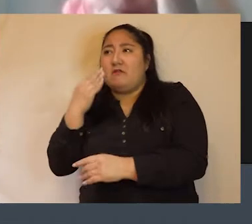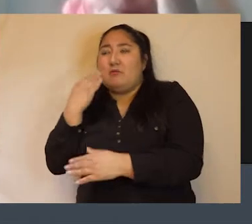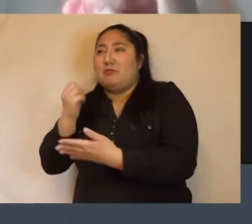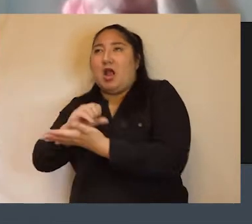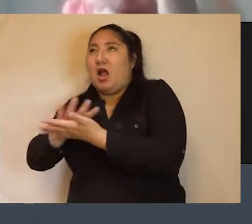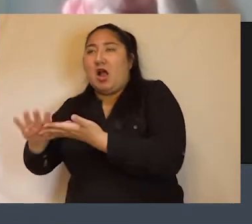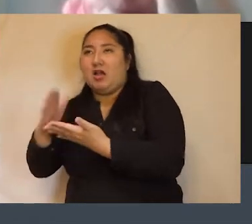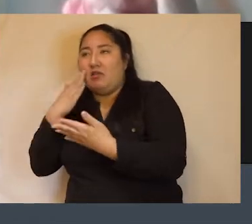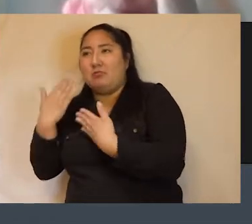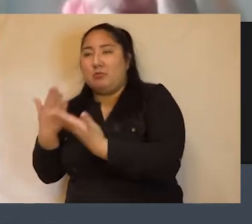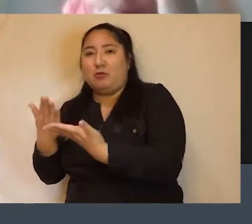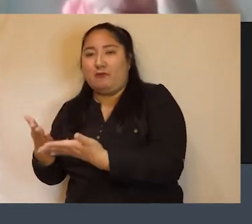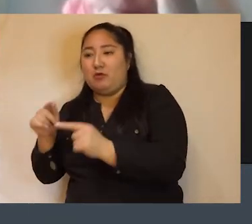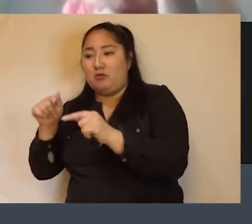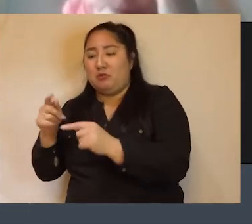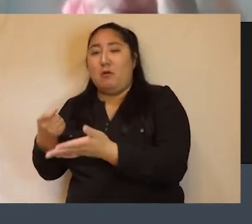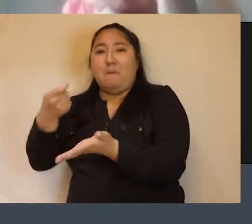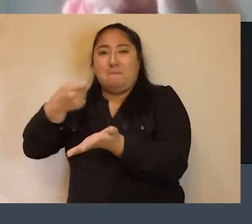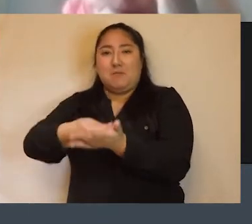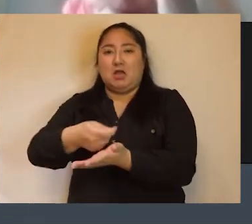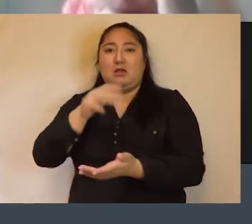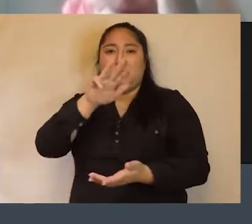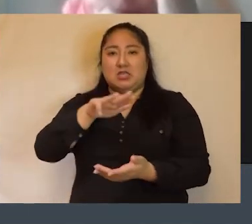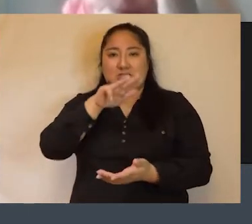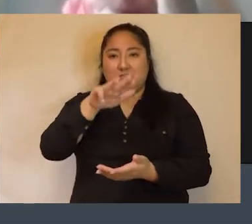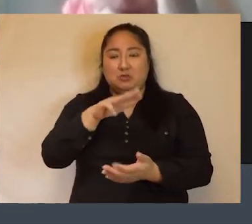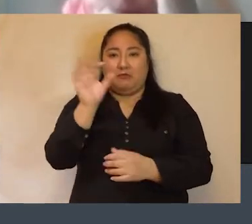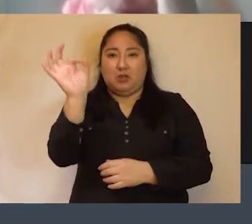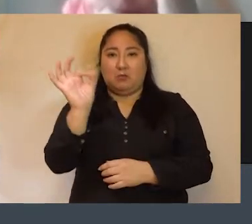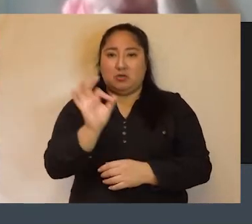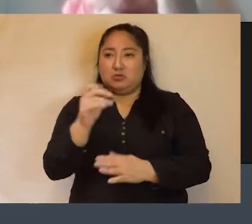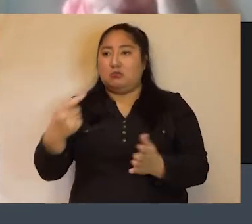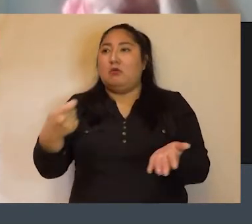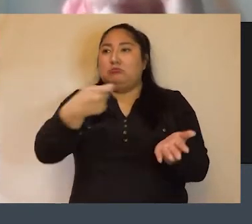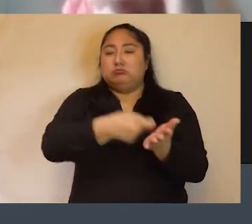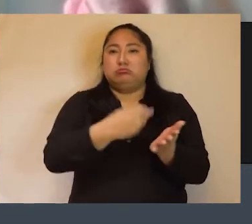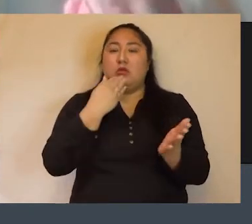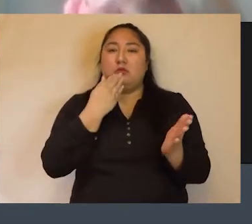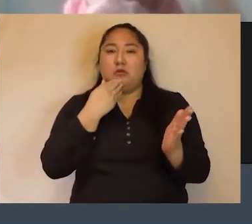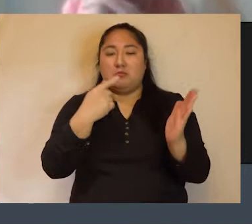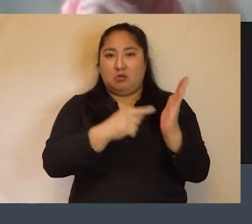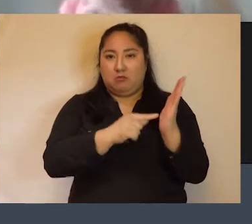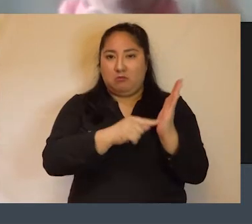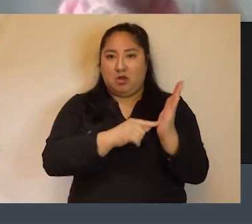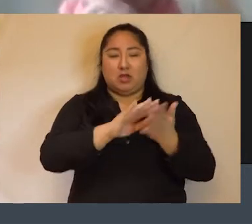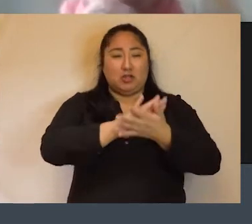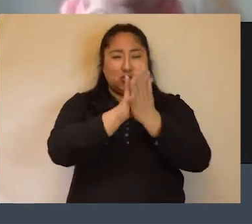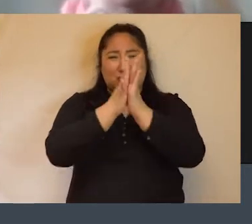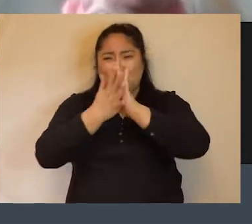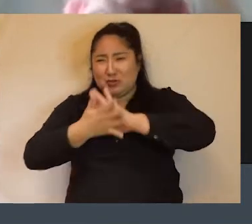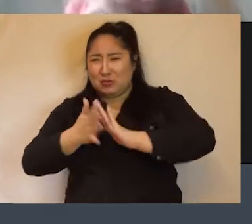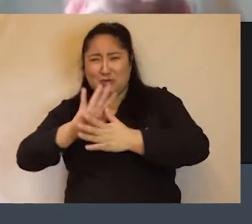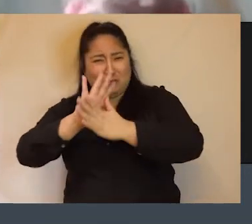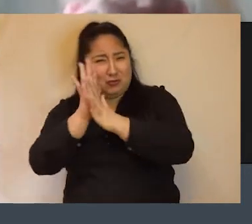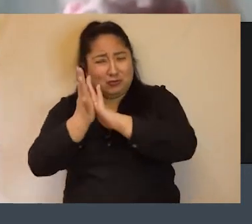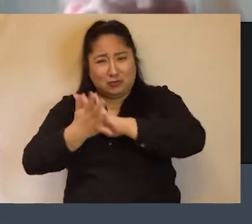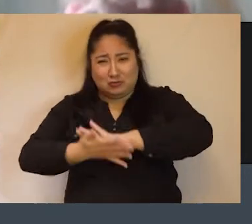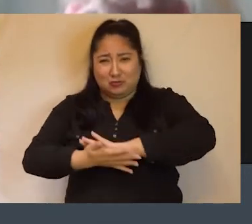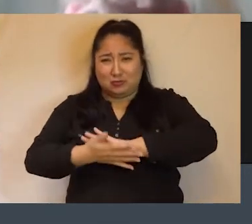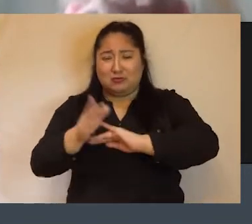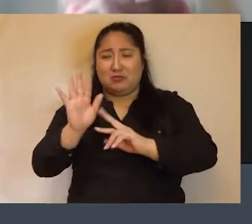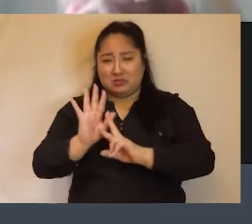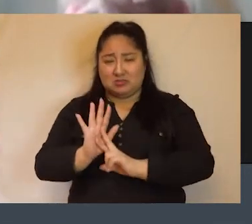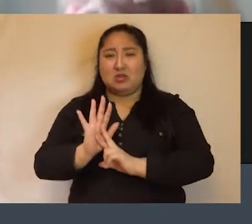caridad pagan impuestos en Chile, ¿sí? Pagan un 19% de su consumo, y mientras más bajos los niveles de ingreso, todo el